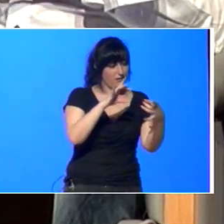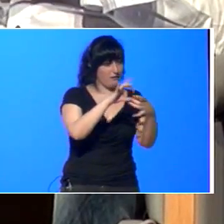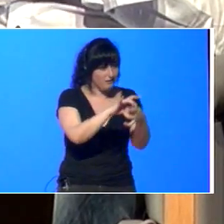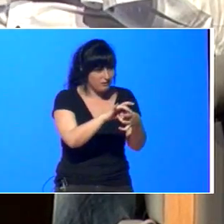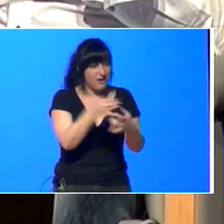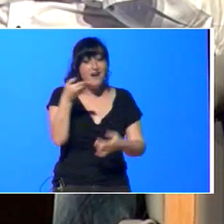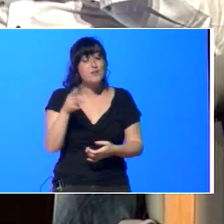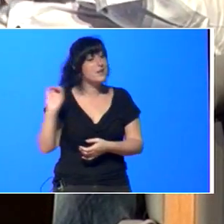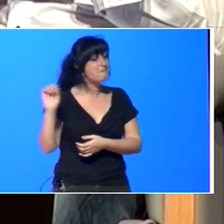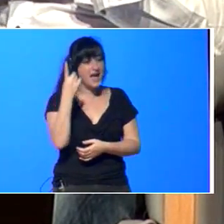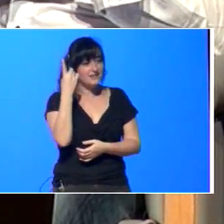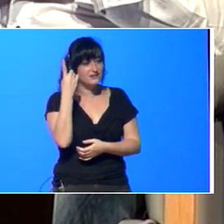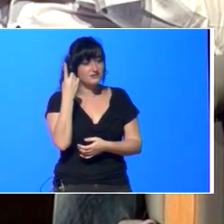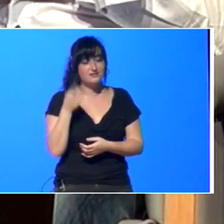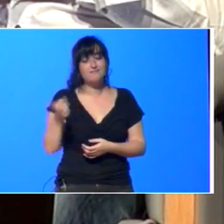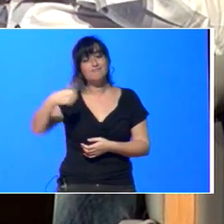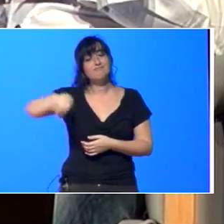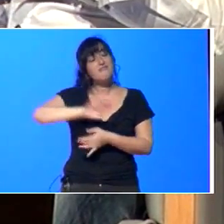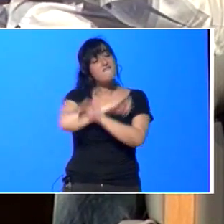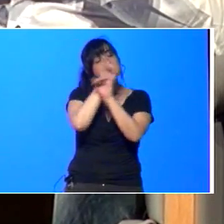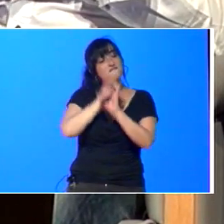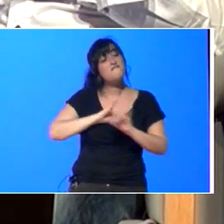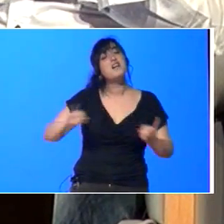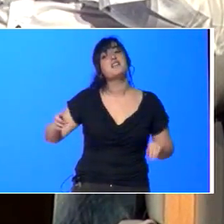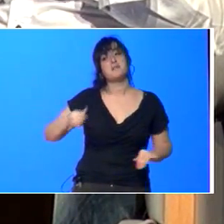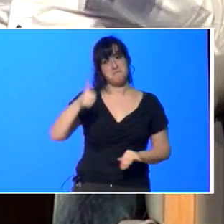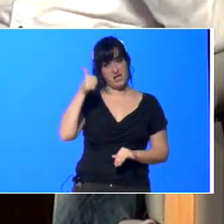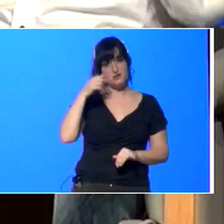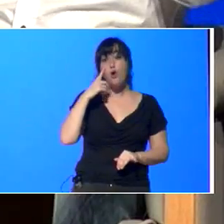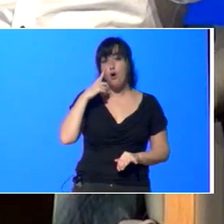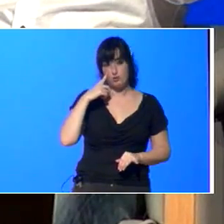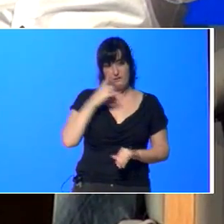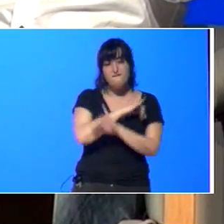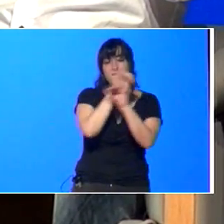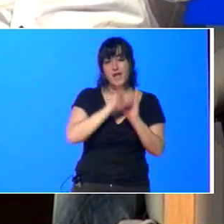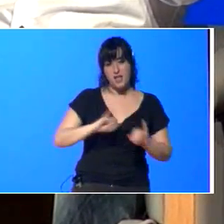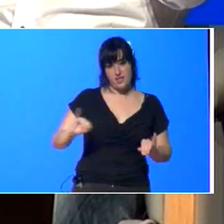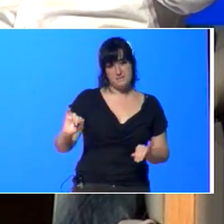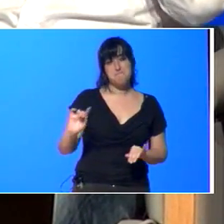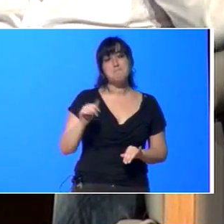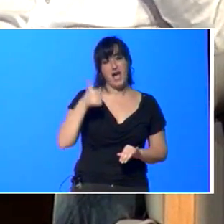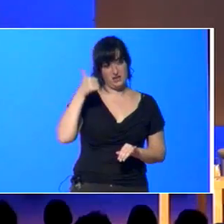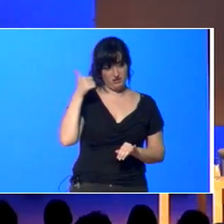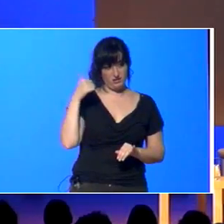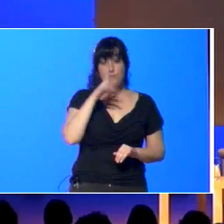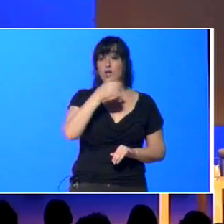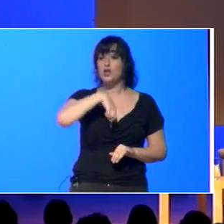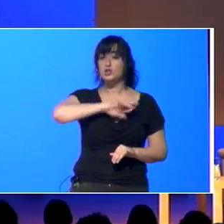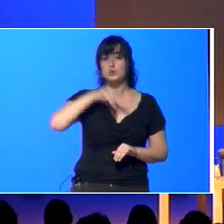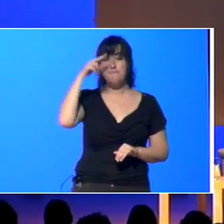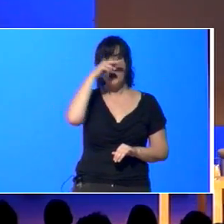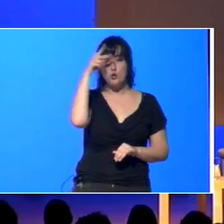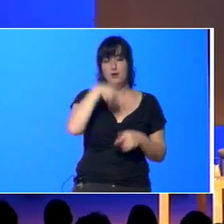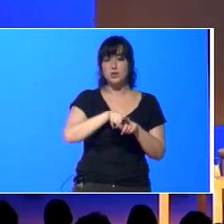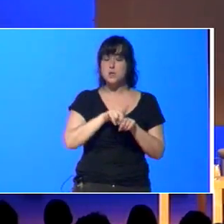son más felices, ¿eh? Cuidado, son más felices. Porque nos preocupamos siempre en darles